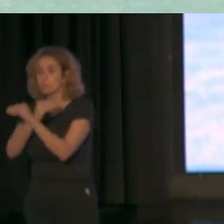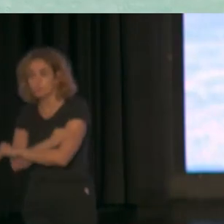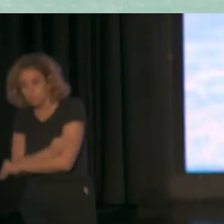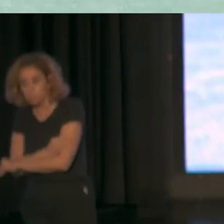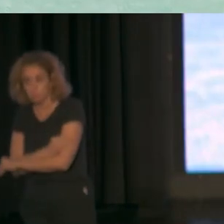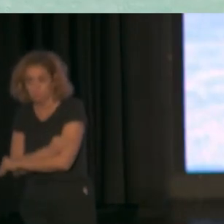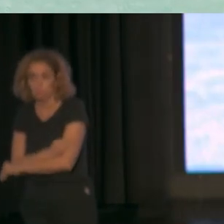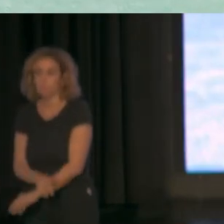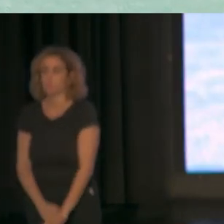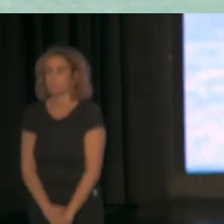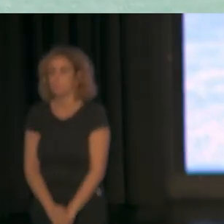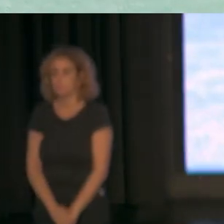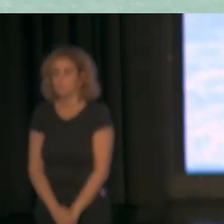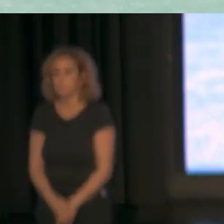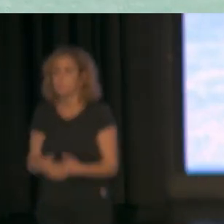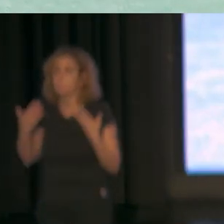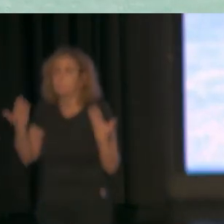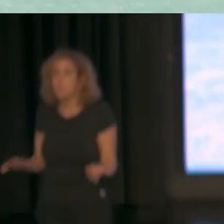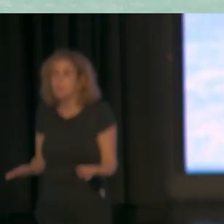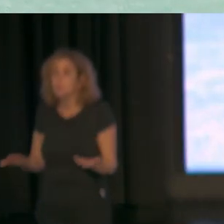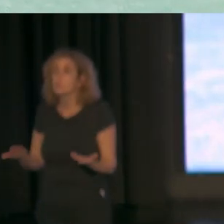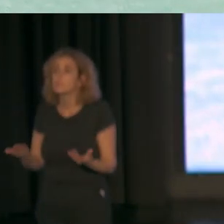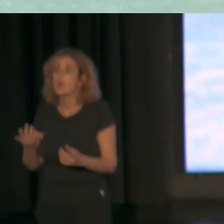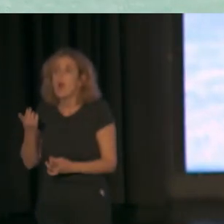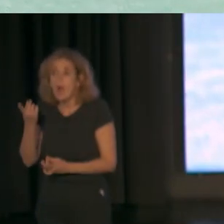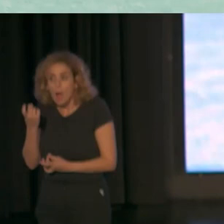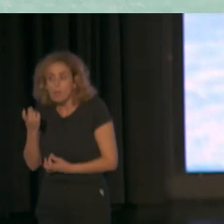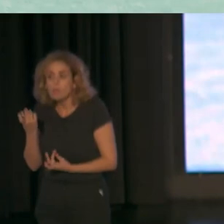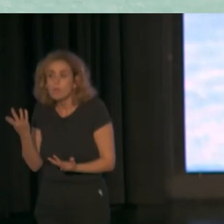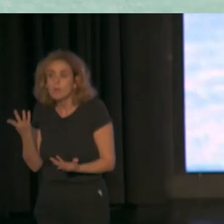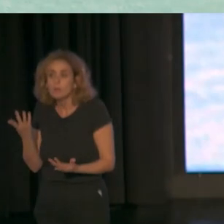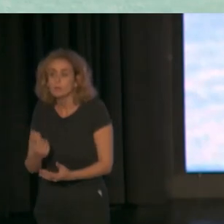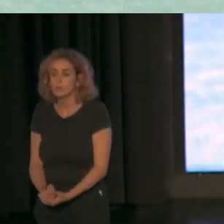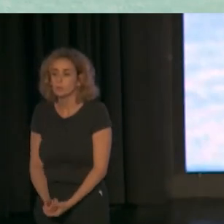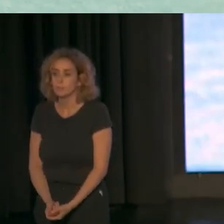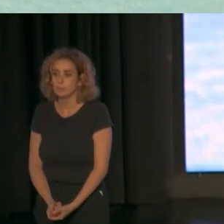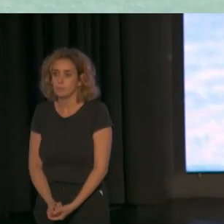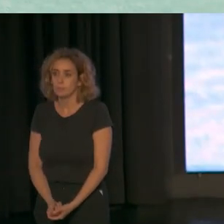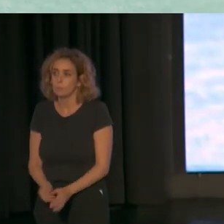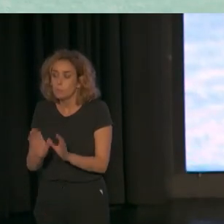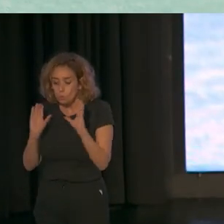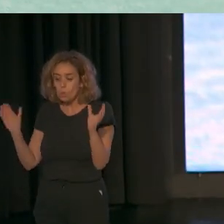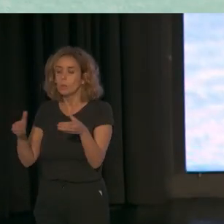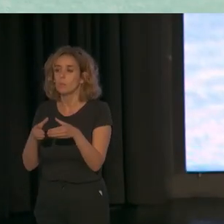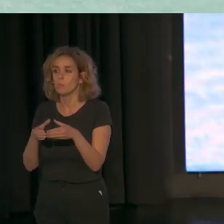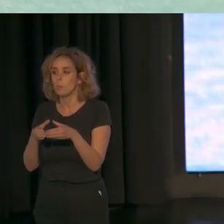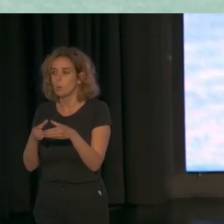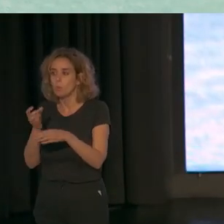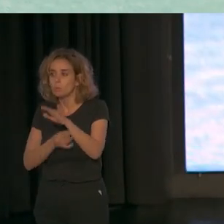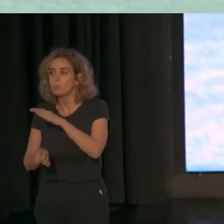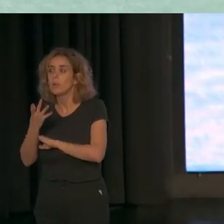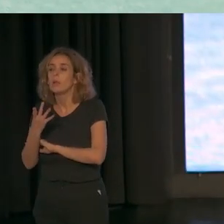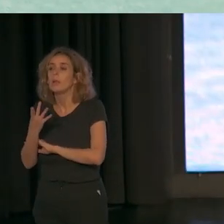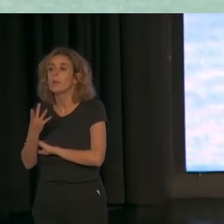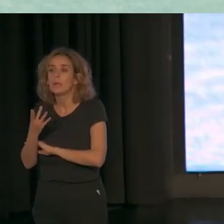partiendo de sus necesidades no entonces hace falta realmente el equipo crear